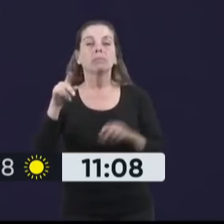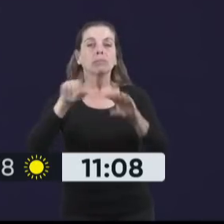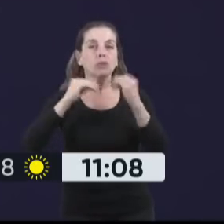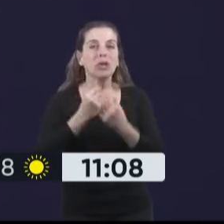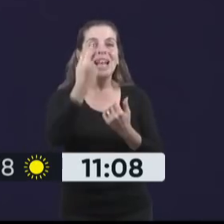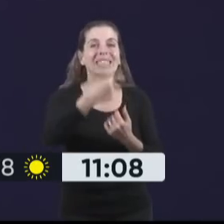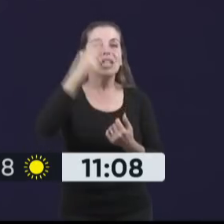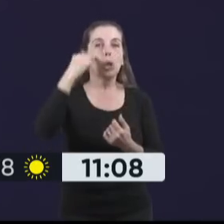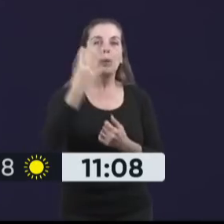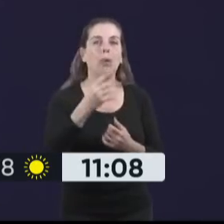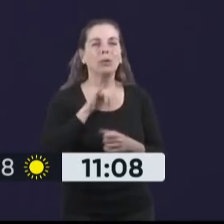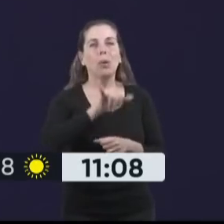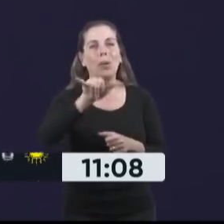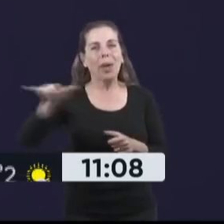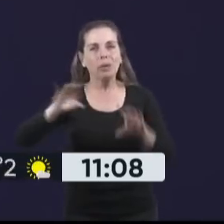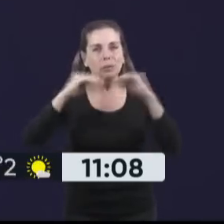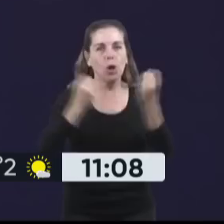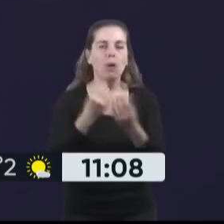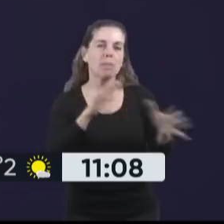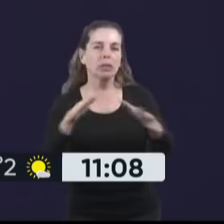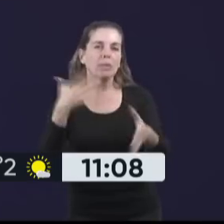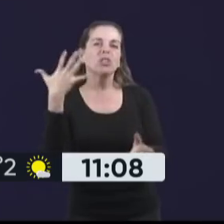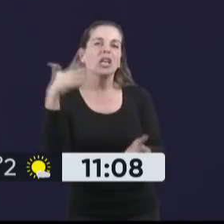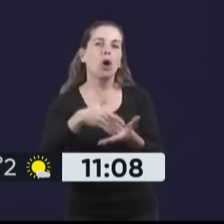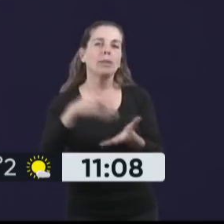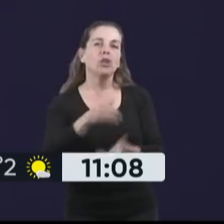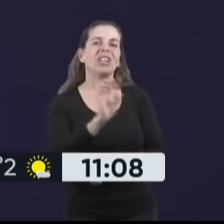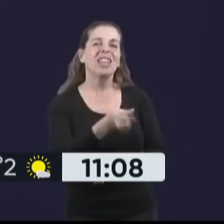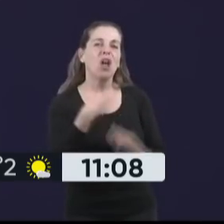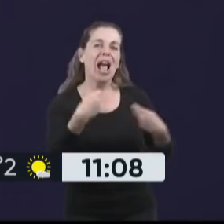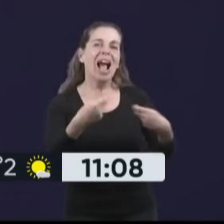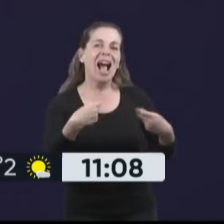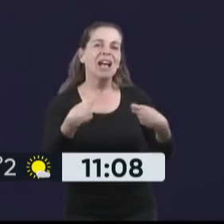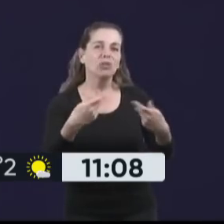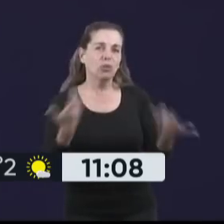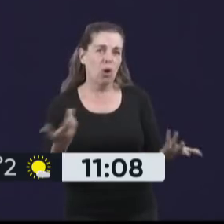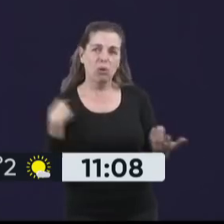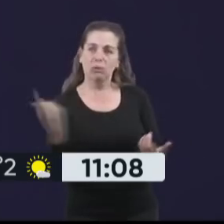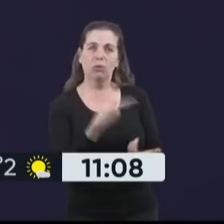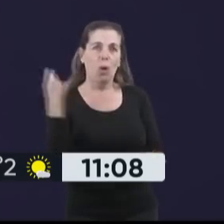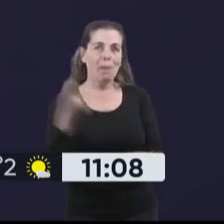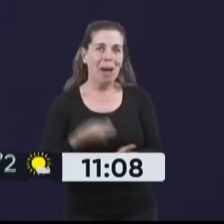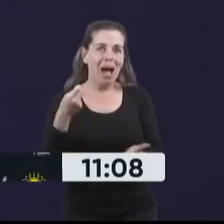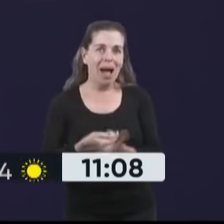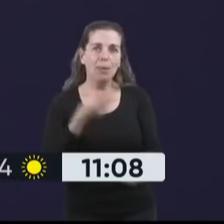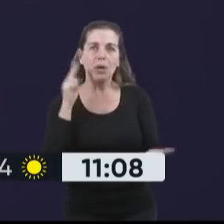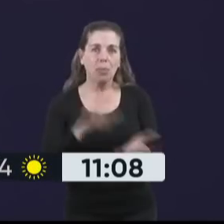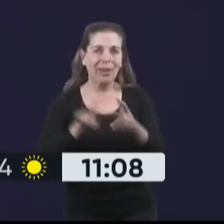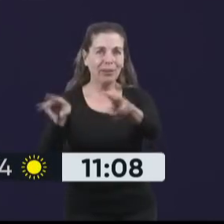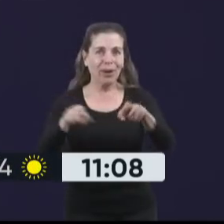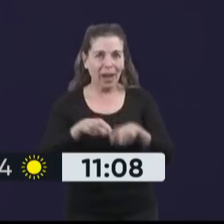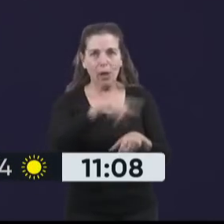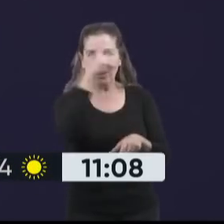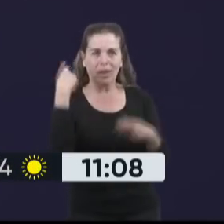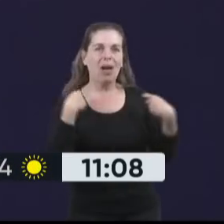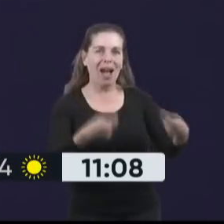costaron cerca de $5 millones a las arcas del Estado, es decir, nos costaron a todos los contribuyentes de este país